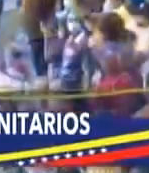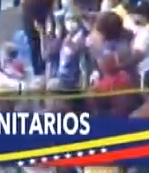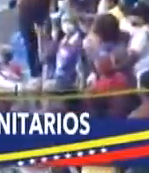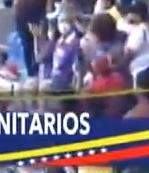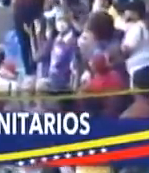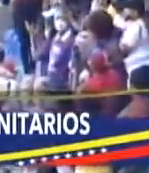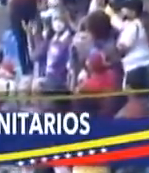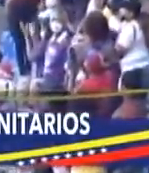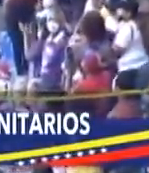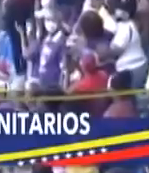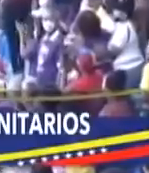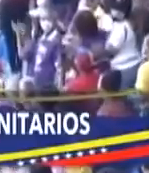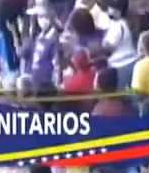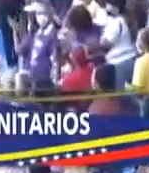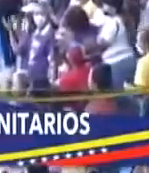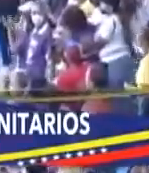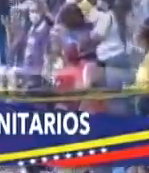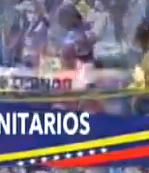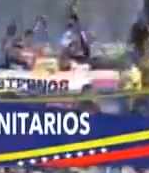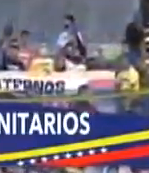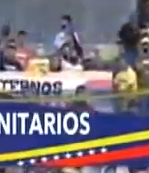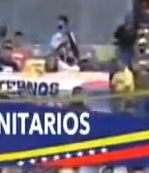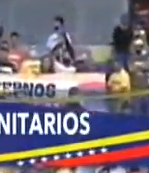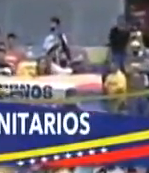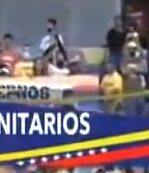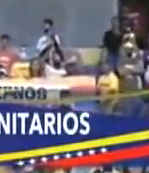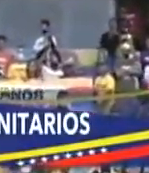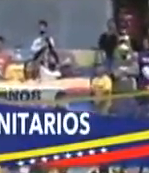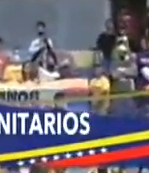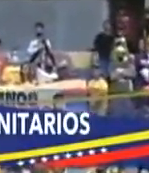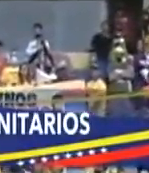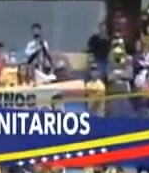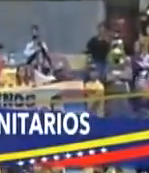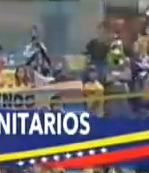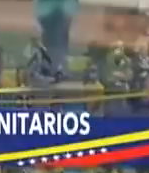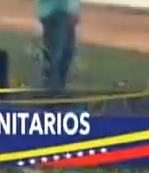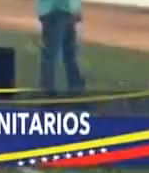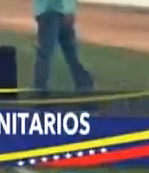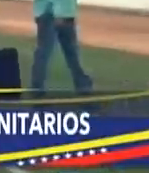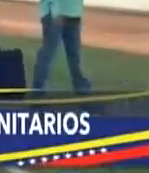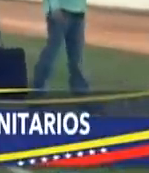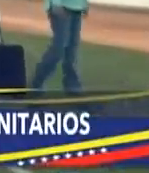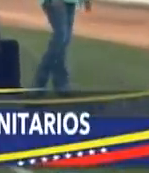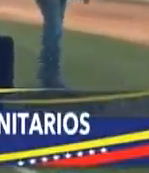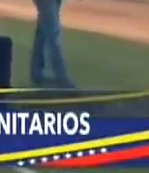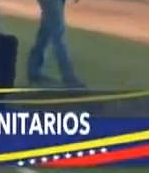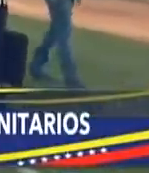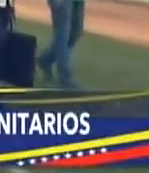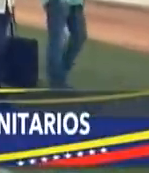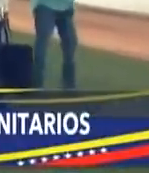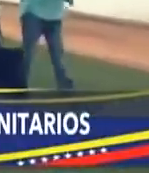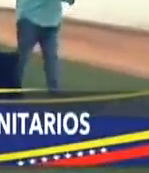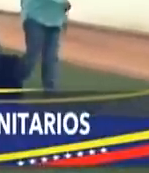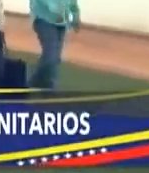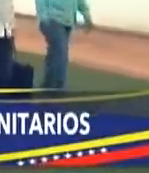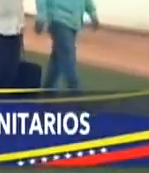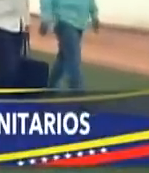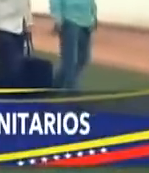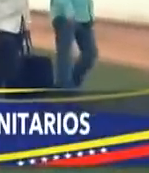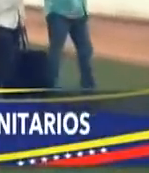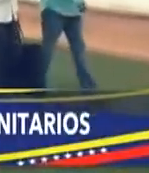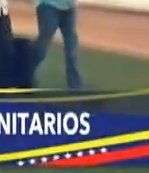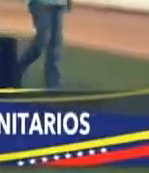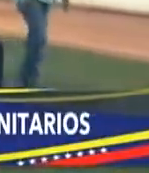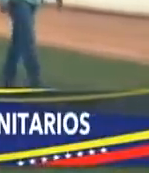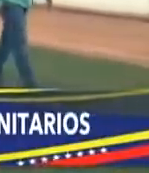gestión económica, política, social y cultural. Una jornada llena de mucha alegría, de ese